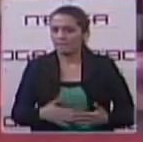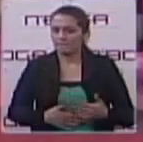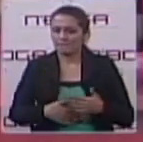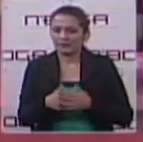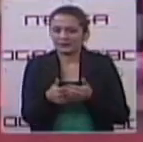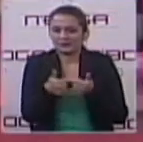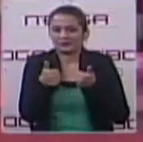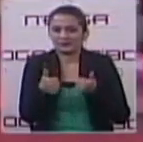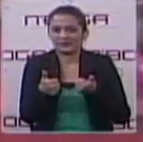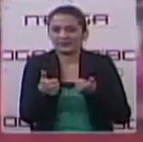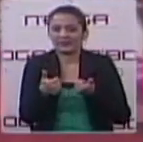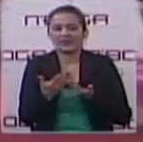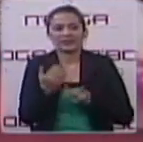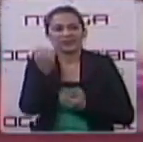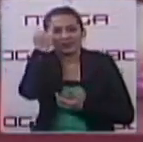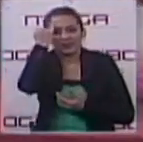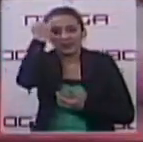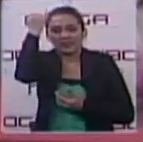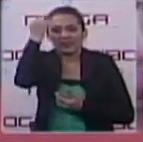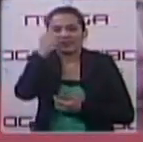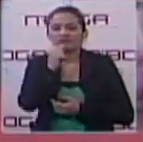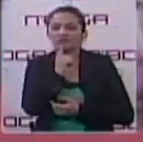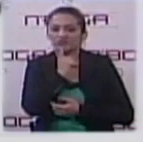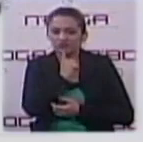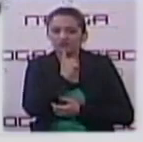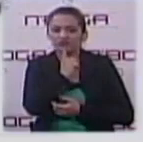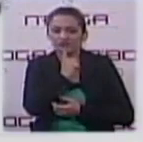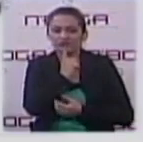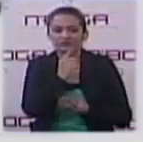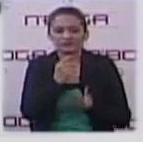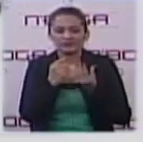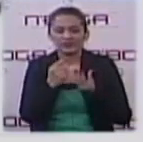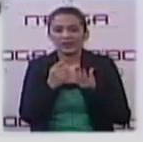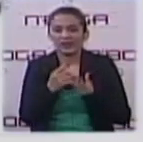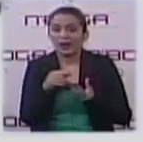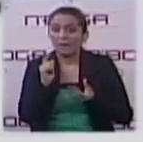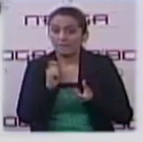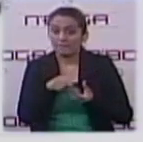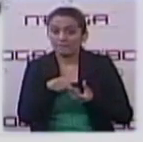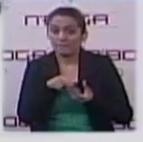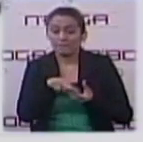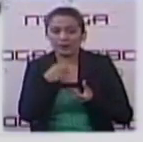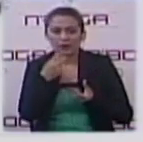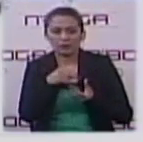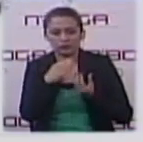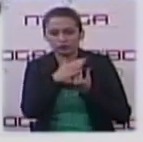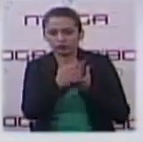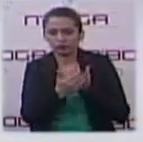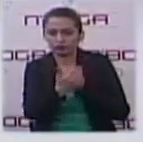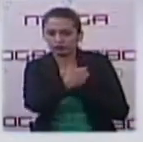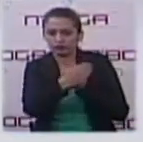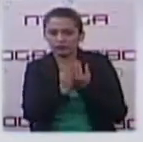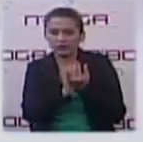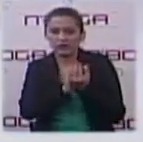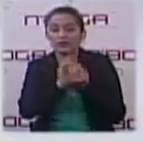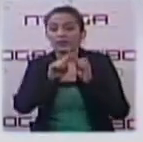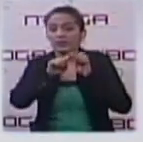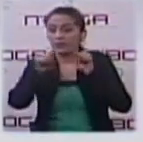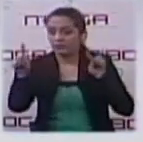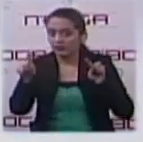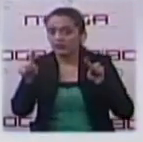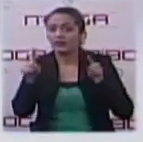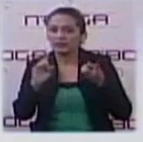entonces nos imaginamos una idea de un empaque diferente de darle un concepto diferente a las papas fritas y